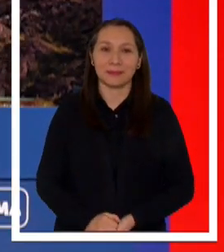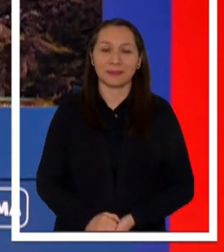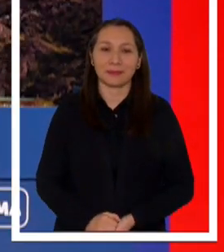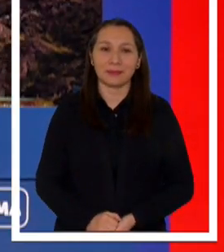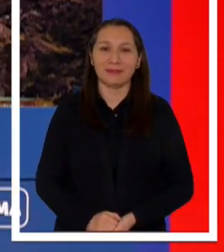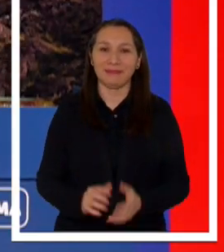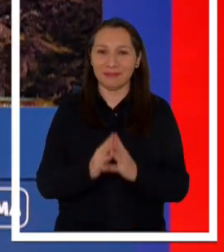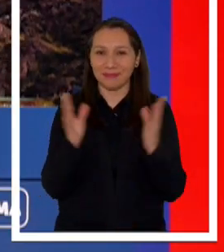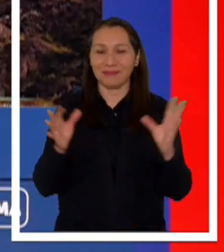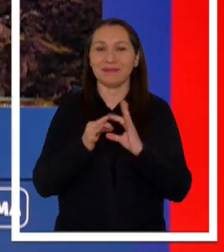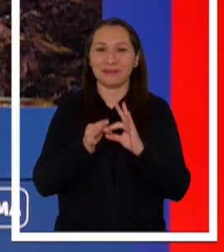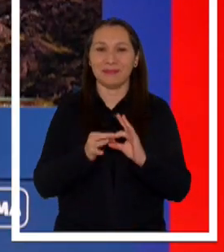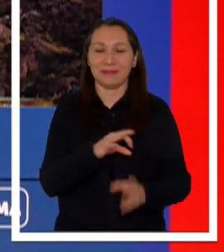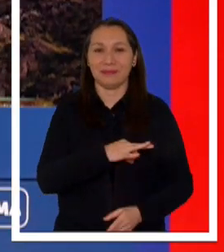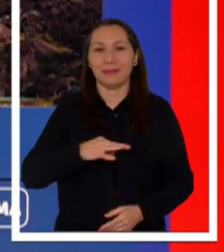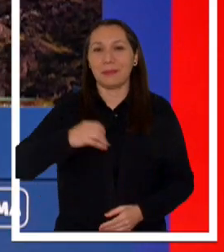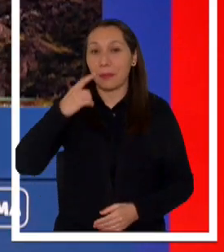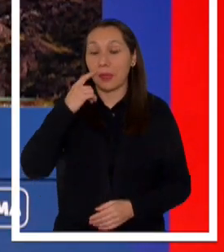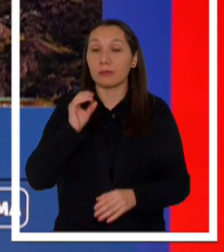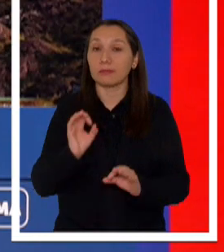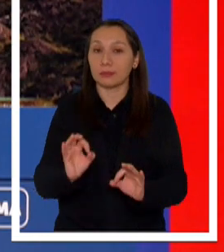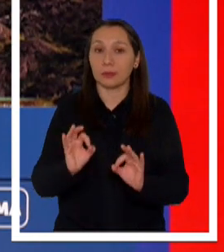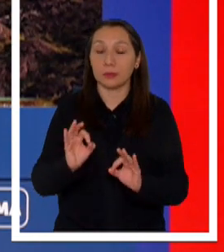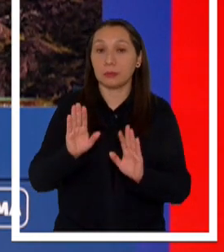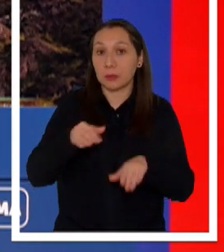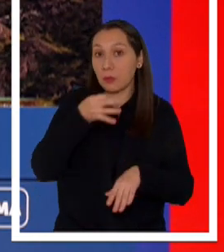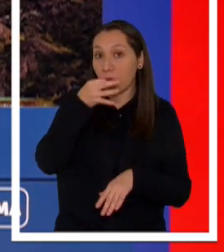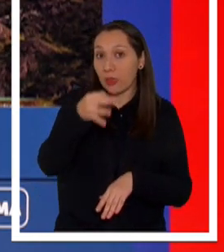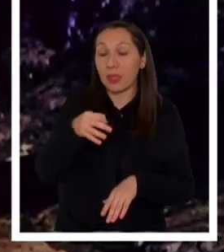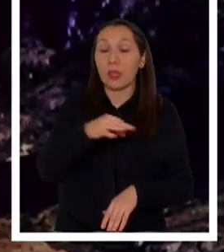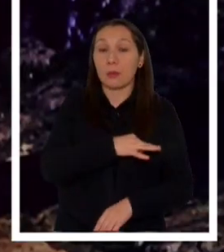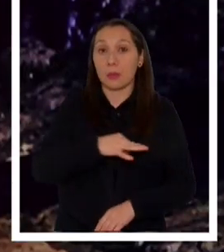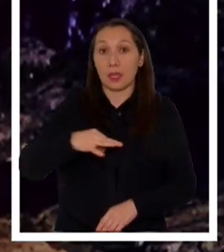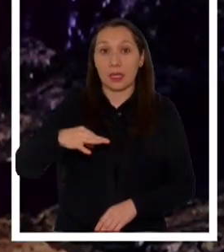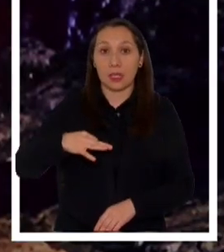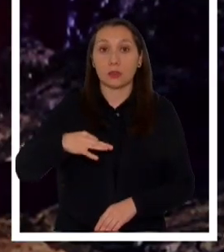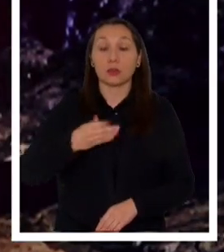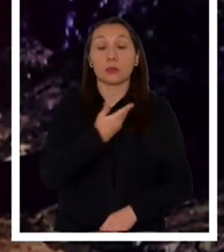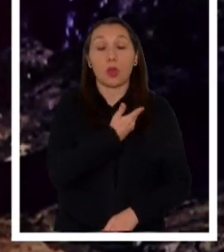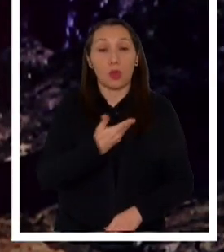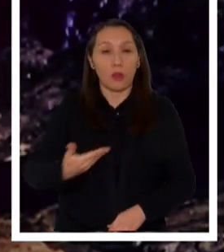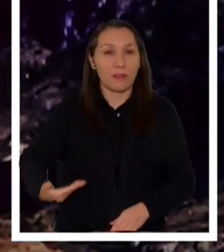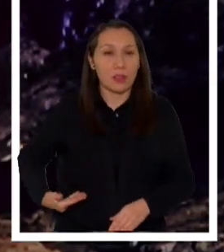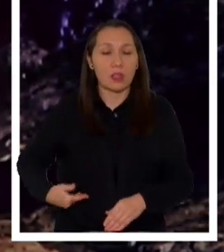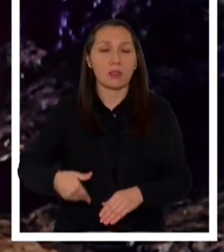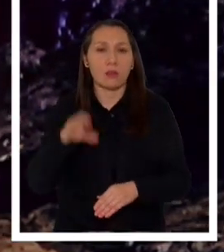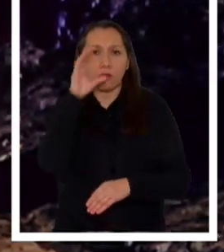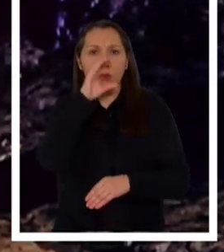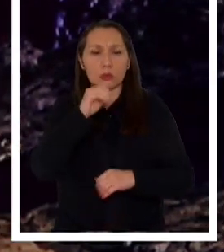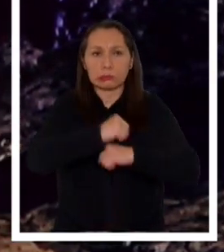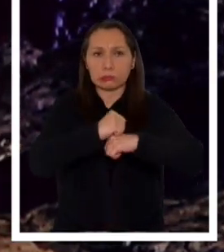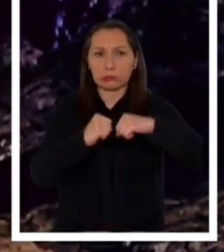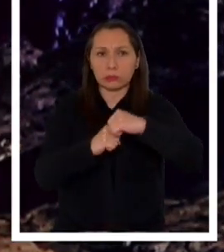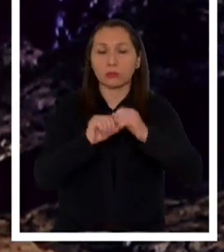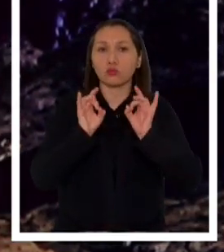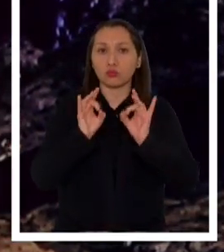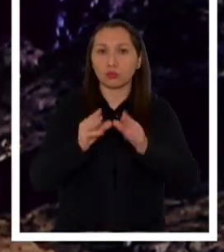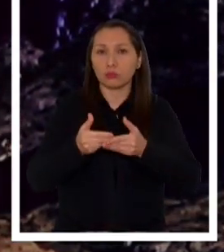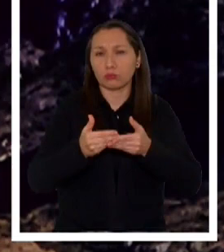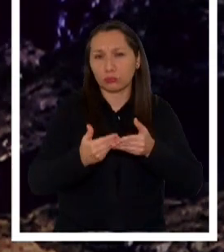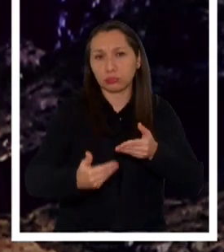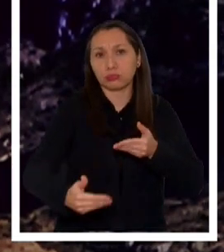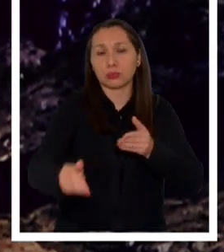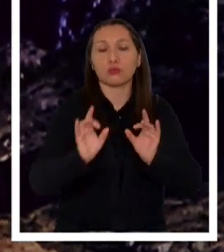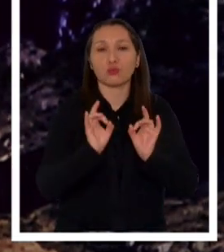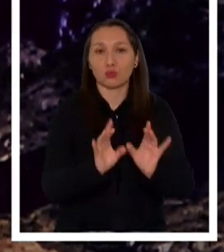Muchas gracias ministro efectivamente como dice el ministro como gobierno no solamente Buscamos que quede la infraestructura como legado sino que